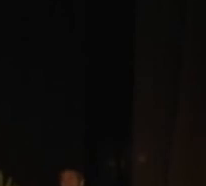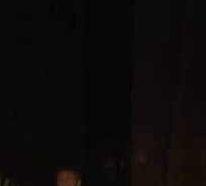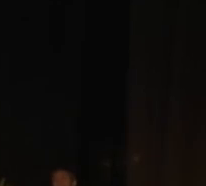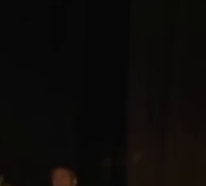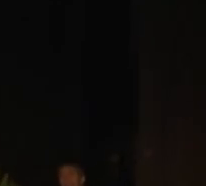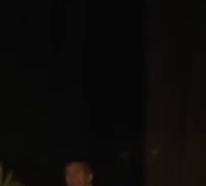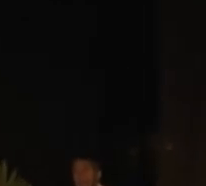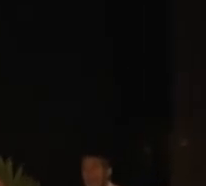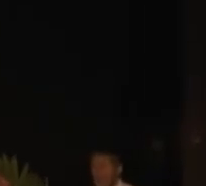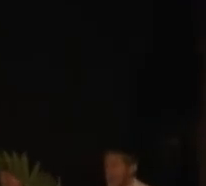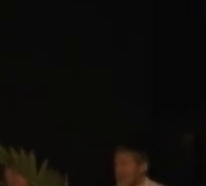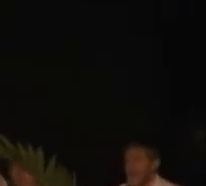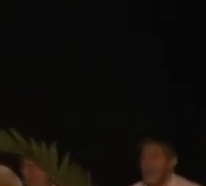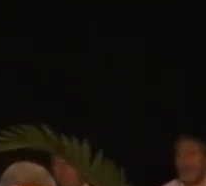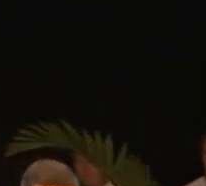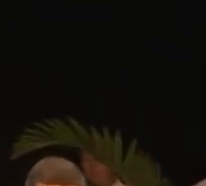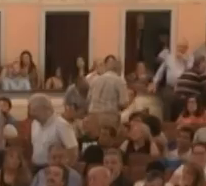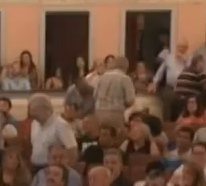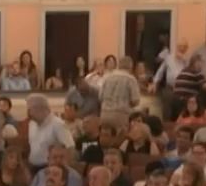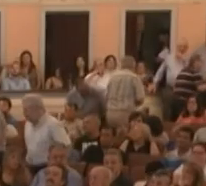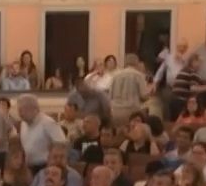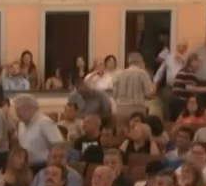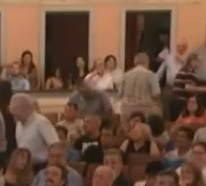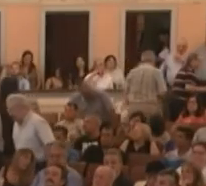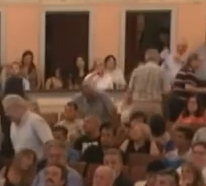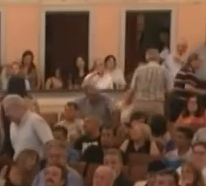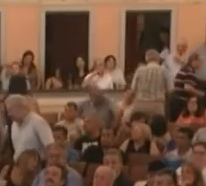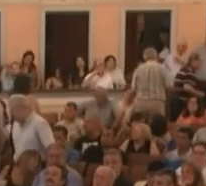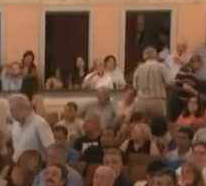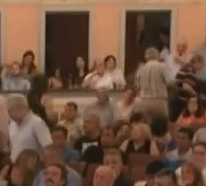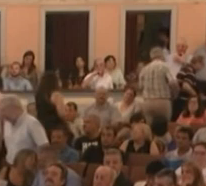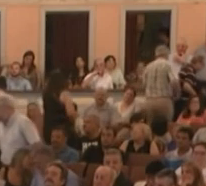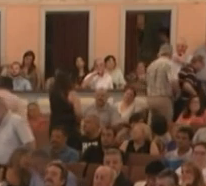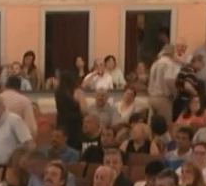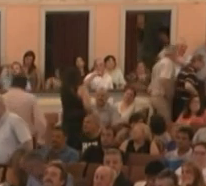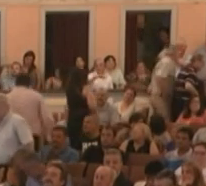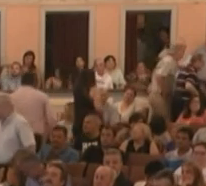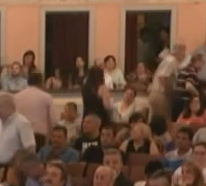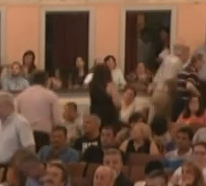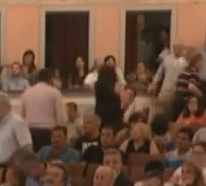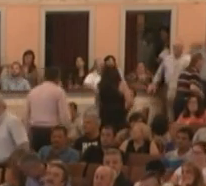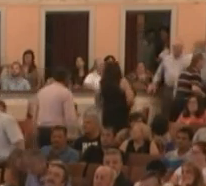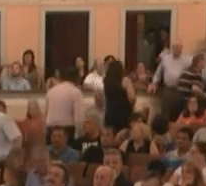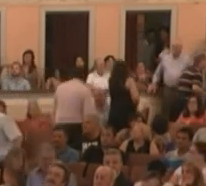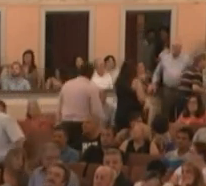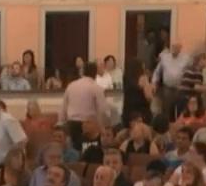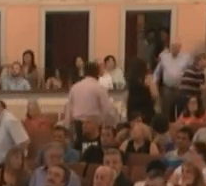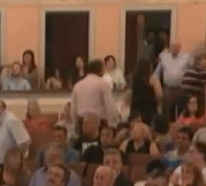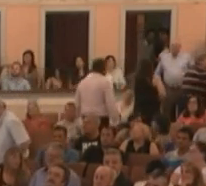como al inicio dijimos, este es un acto formal, no solemne, pero es un acto formal. Así que,